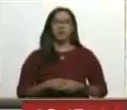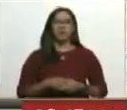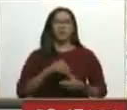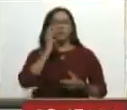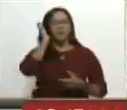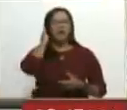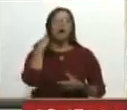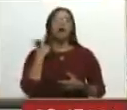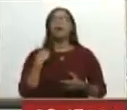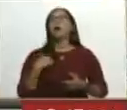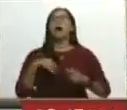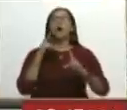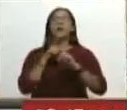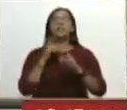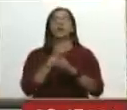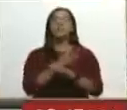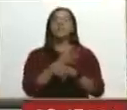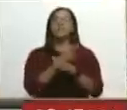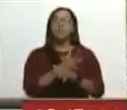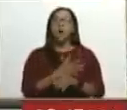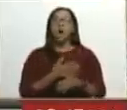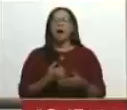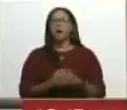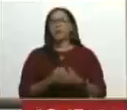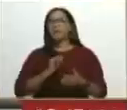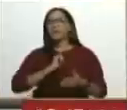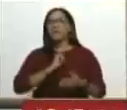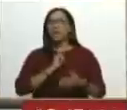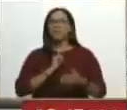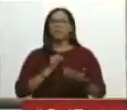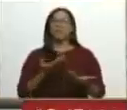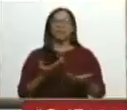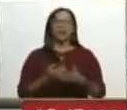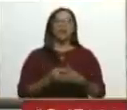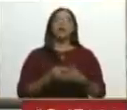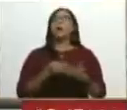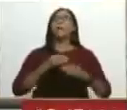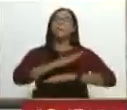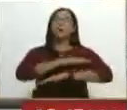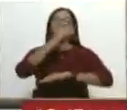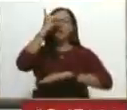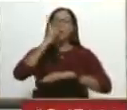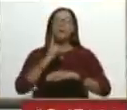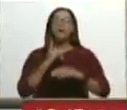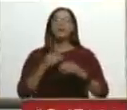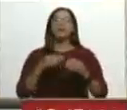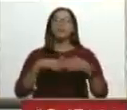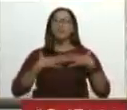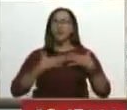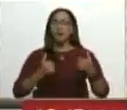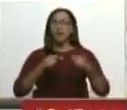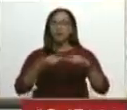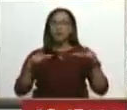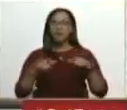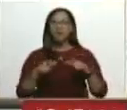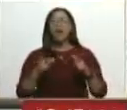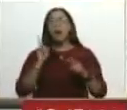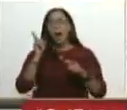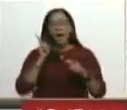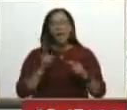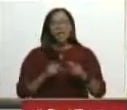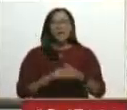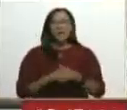orientación sexual, identidad y expresión del género, edad, posición económica, discapacidad, condición de salud o aquellas que en